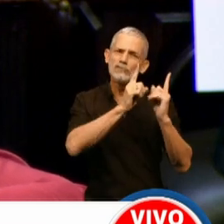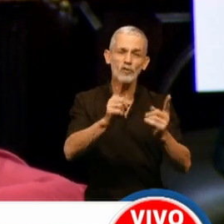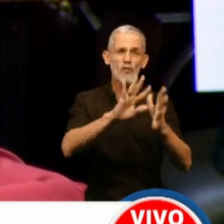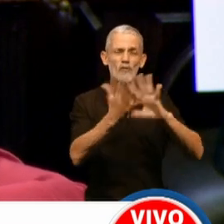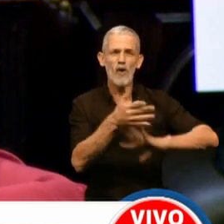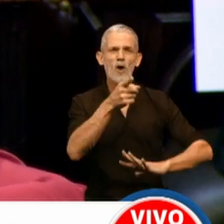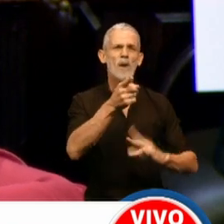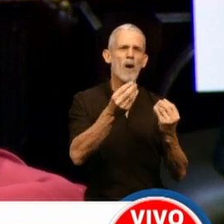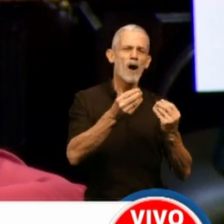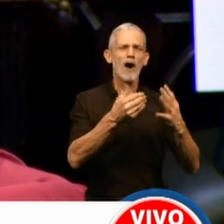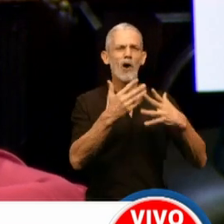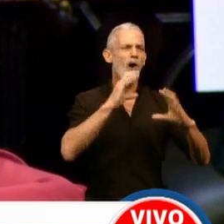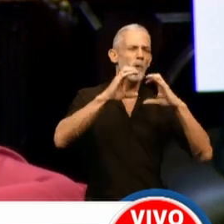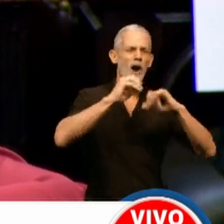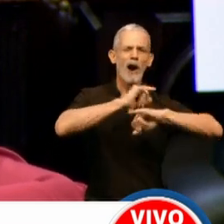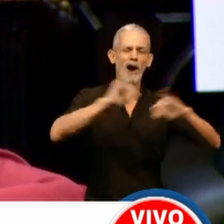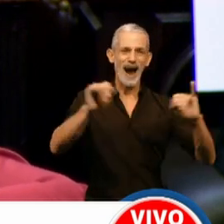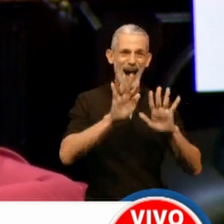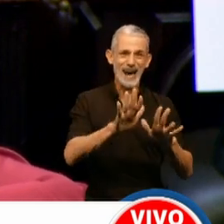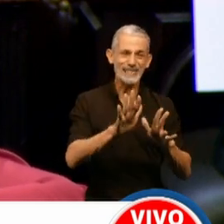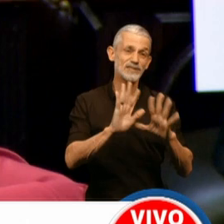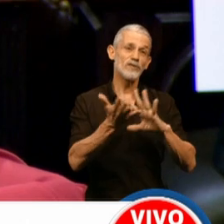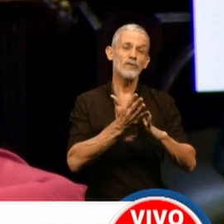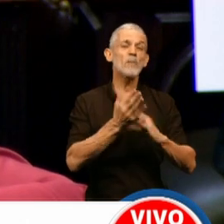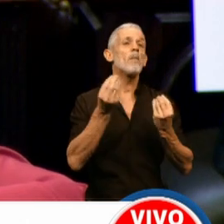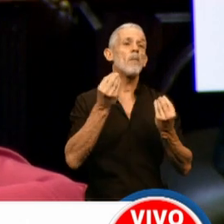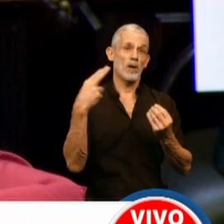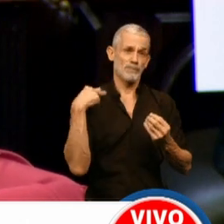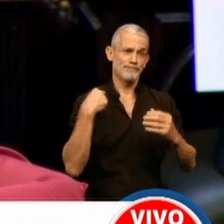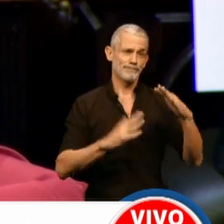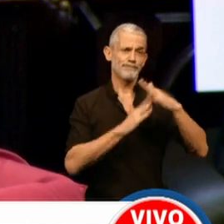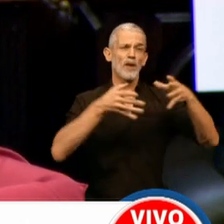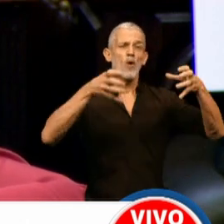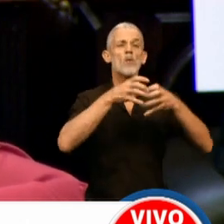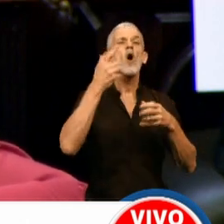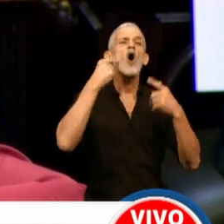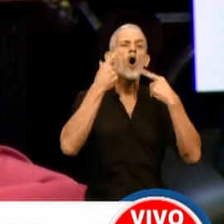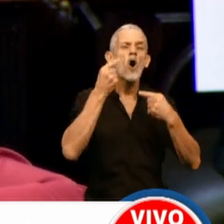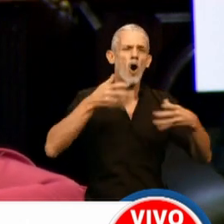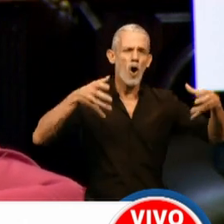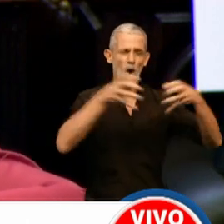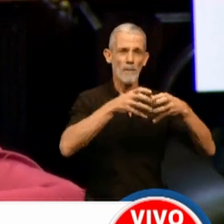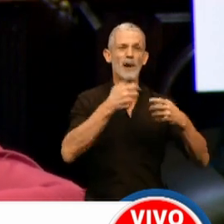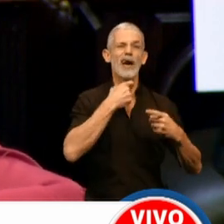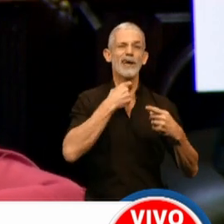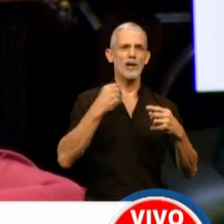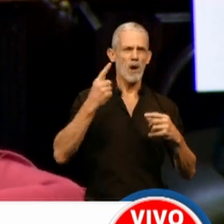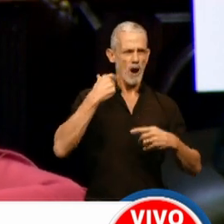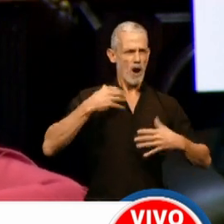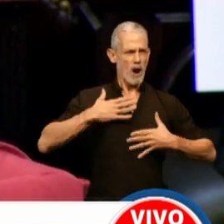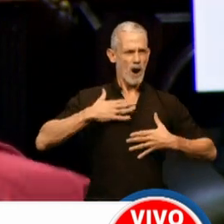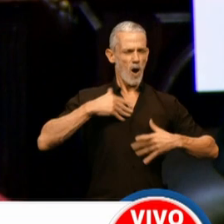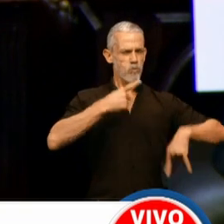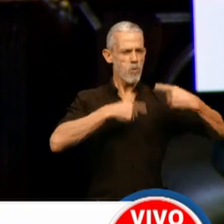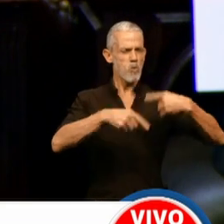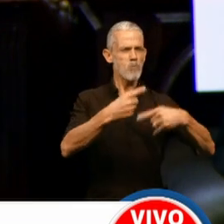manera de construir comunicación porque están conducidos por grupos de hombres que lo que quieren hacer es perdurar sus privilegios